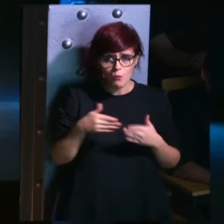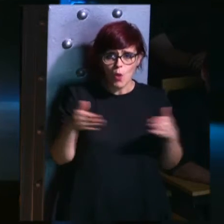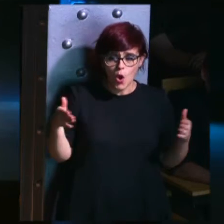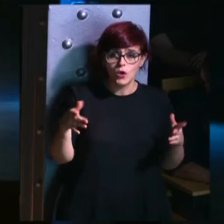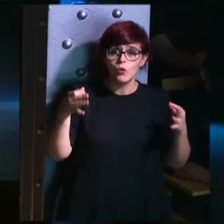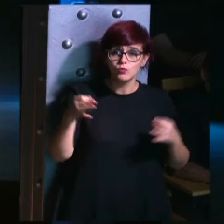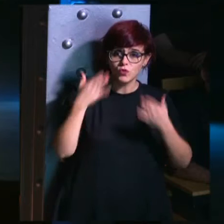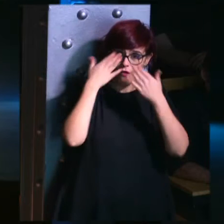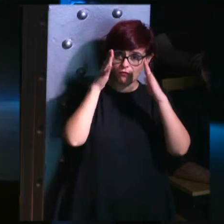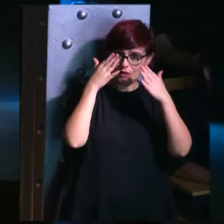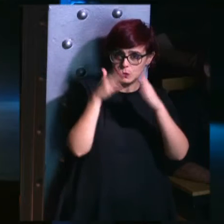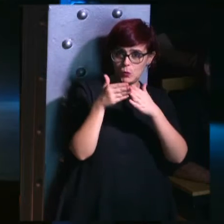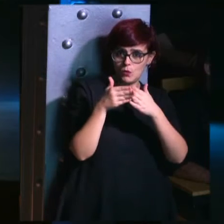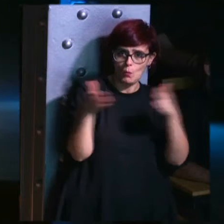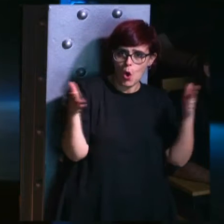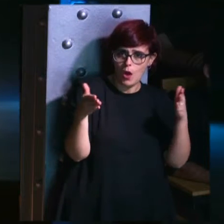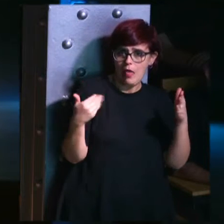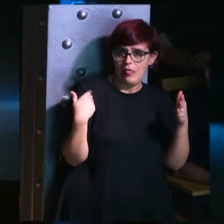Zuckerberg presentó hace solo unos días.